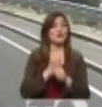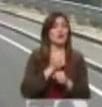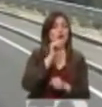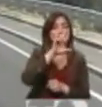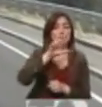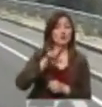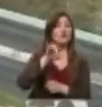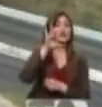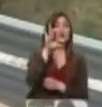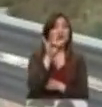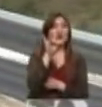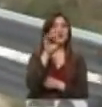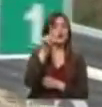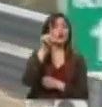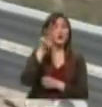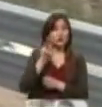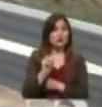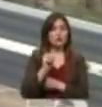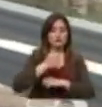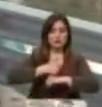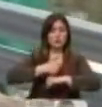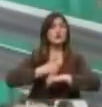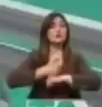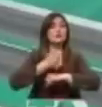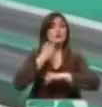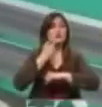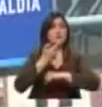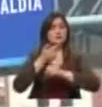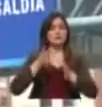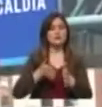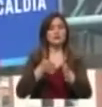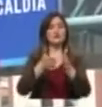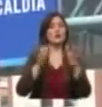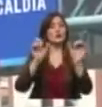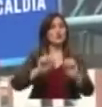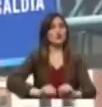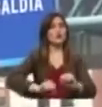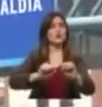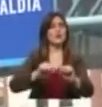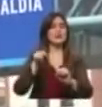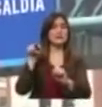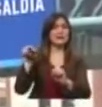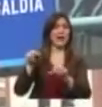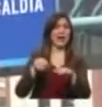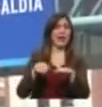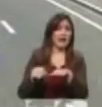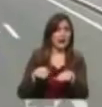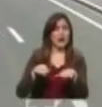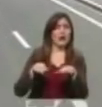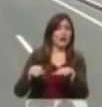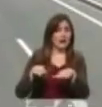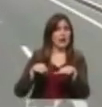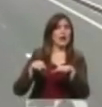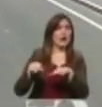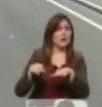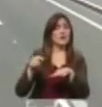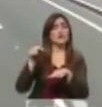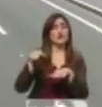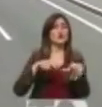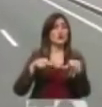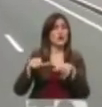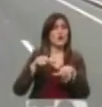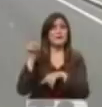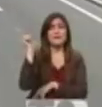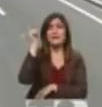3,8 kilómetros y según las autoridades, esto permitirá el descongestionamiento progresivo de la movilidad de